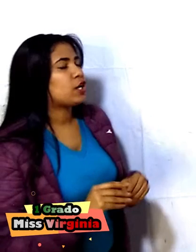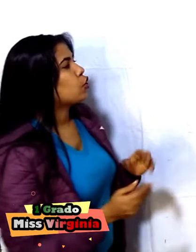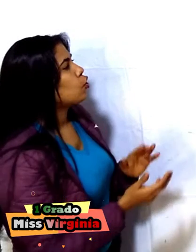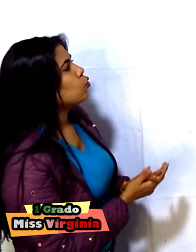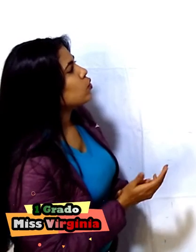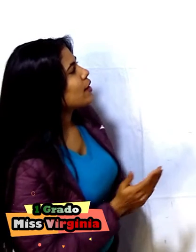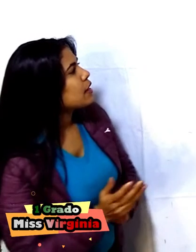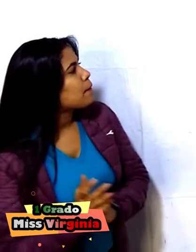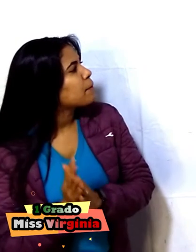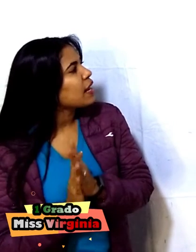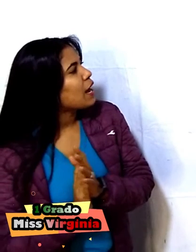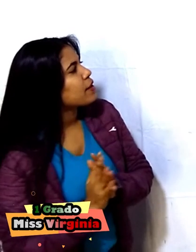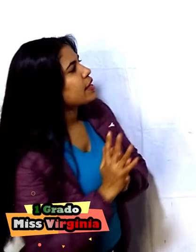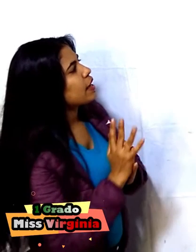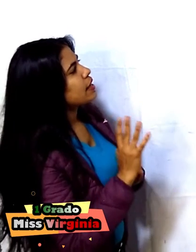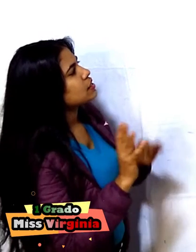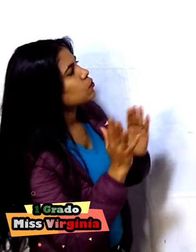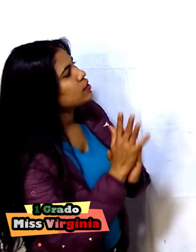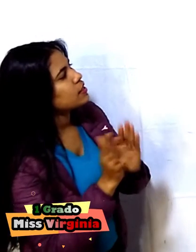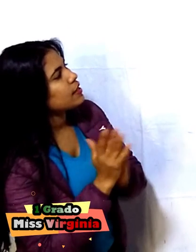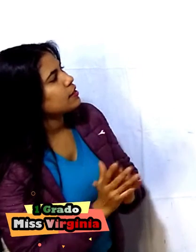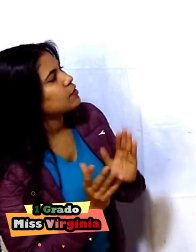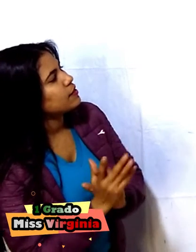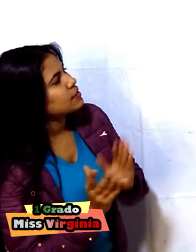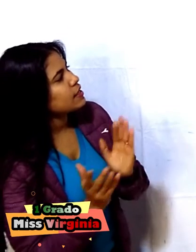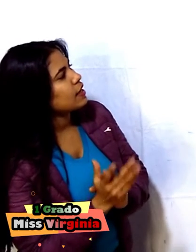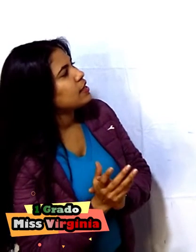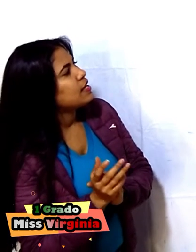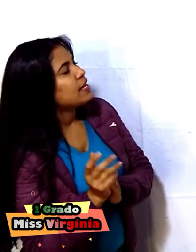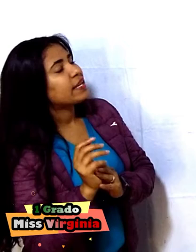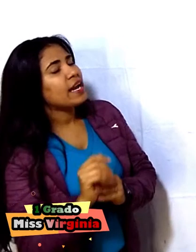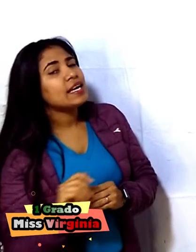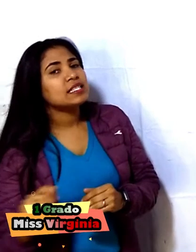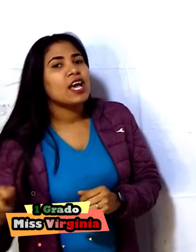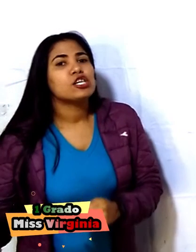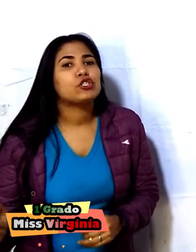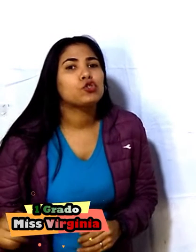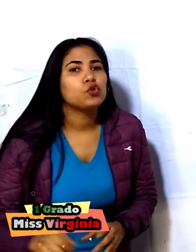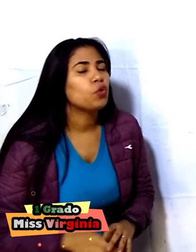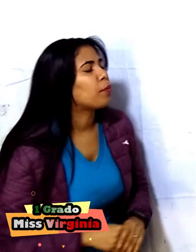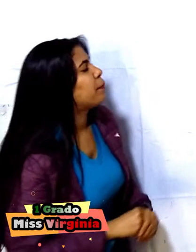inicio tengo una palabra que es, ¿cuál será? ¿Cuál será? Que es